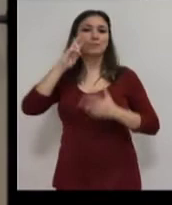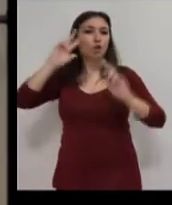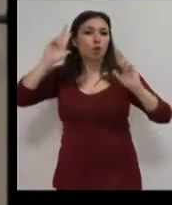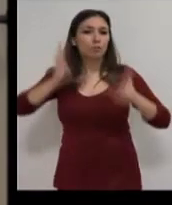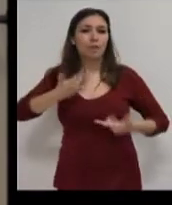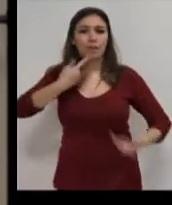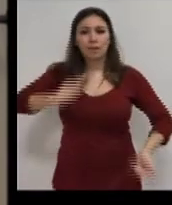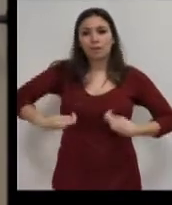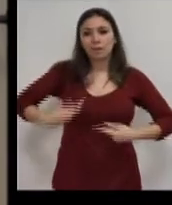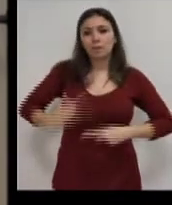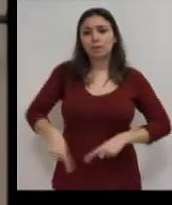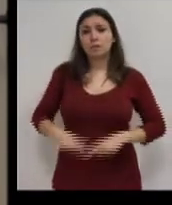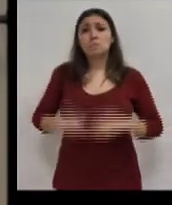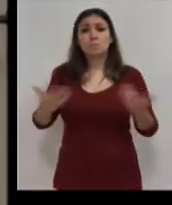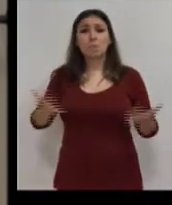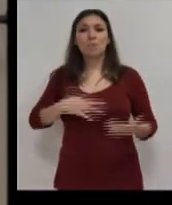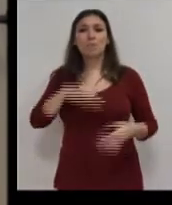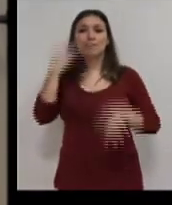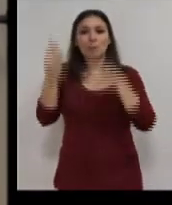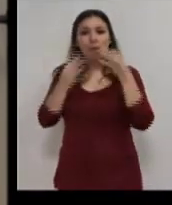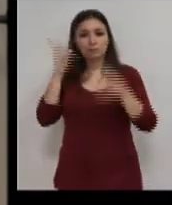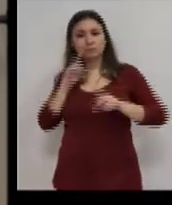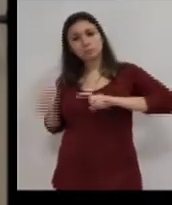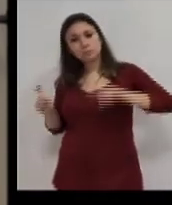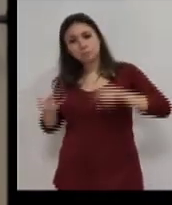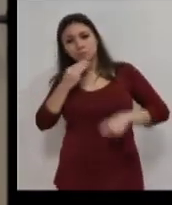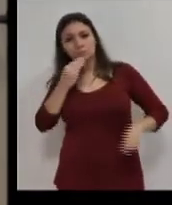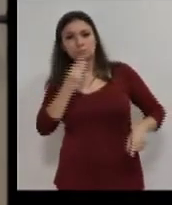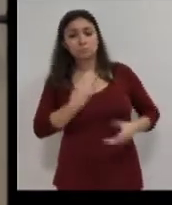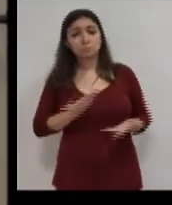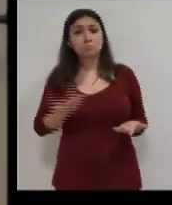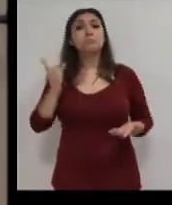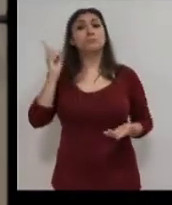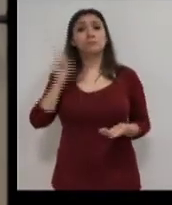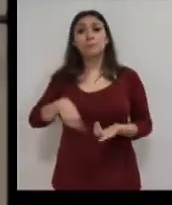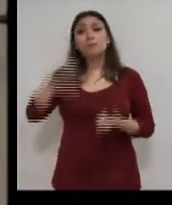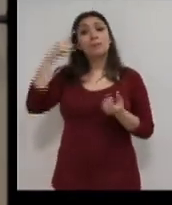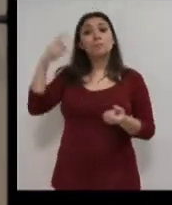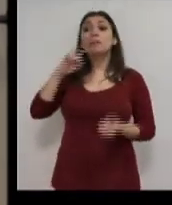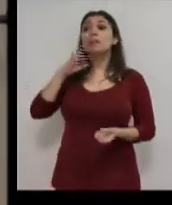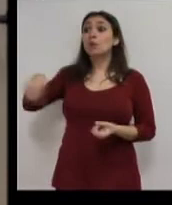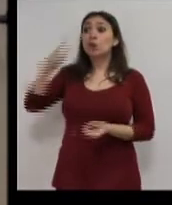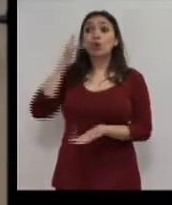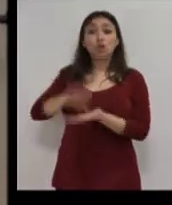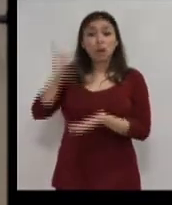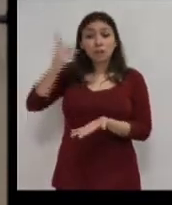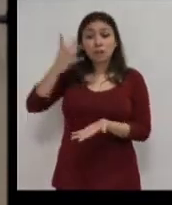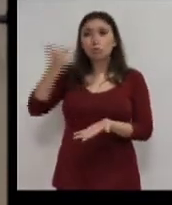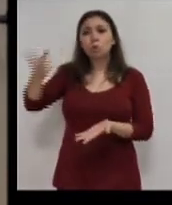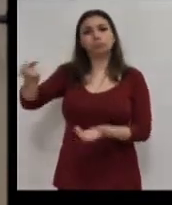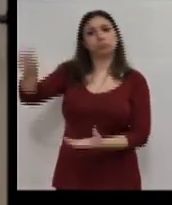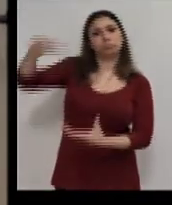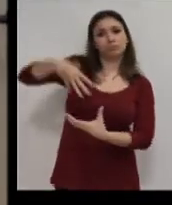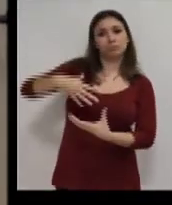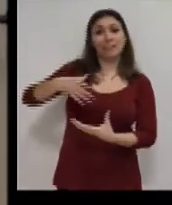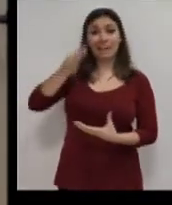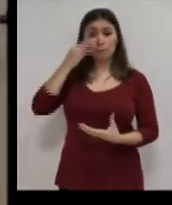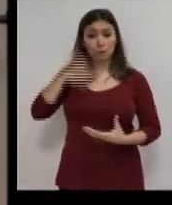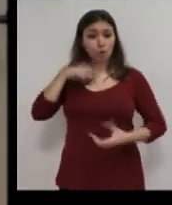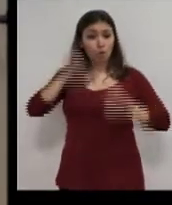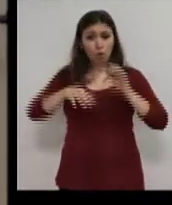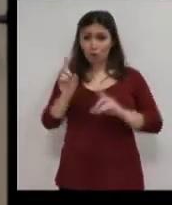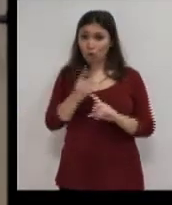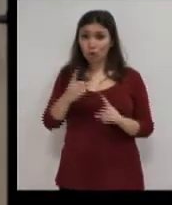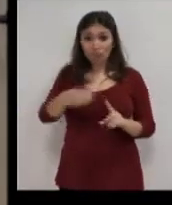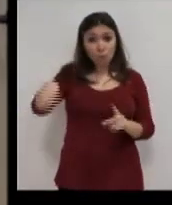Desde el punto de vista, por ejemplo, del sector más hotelero comercial, pueden ser rutas de tapeo. Pues también damos la cabida a este